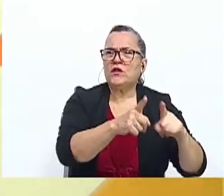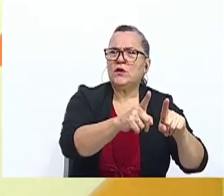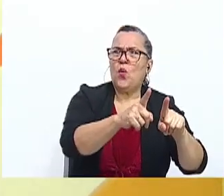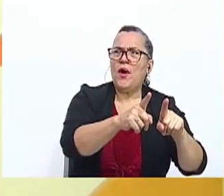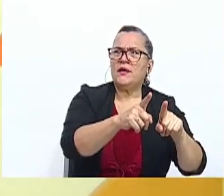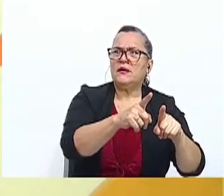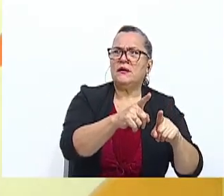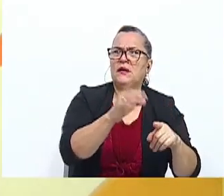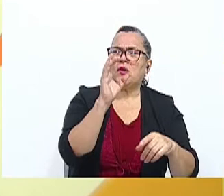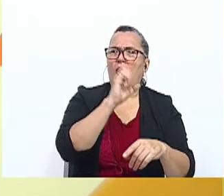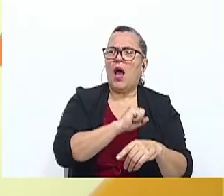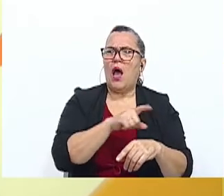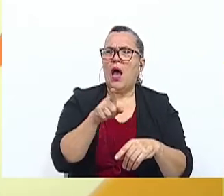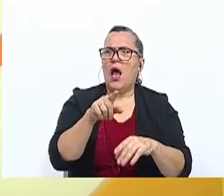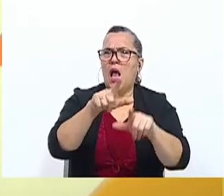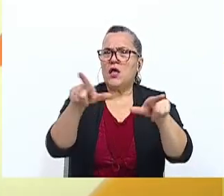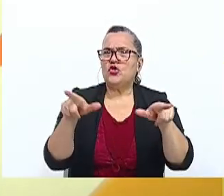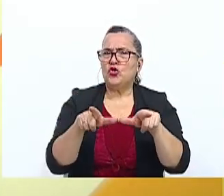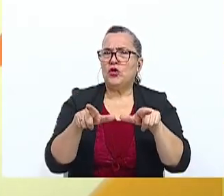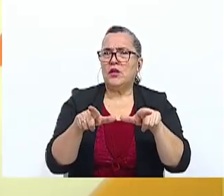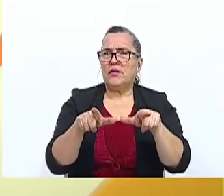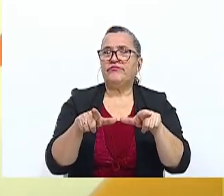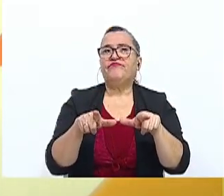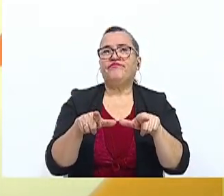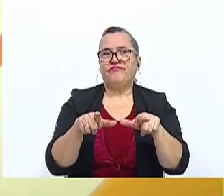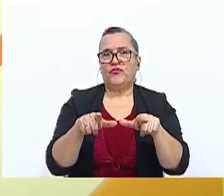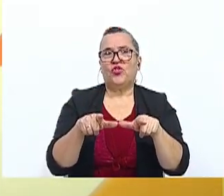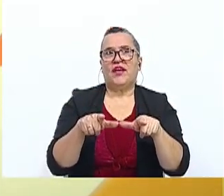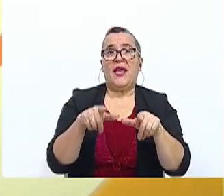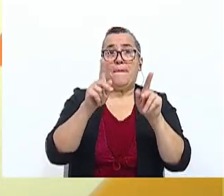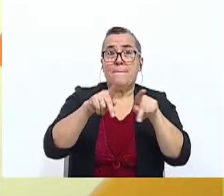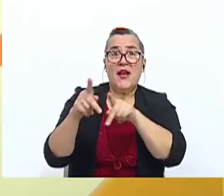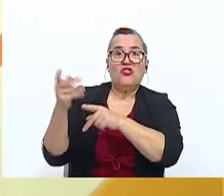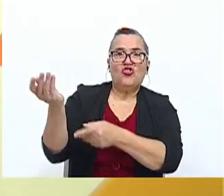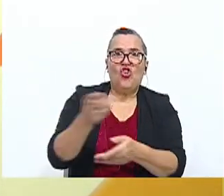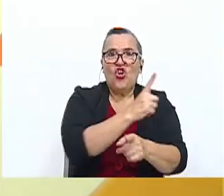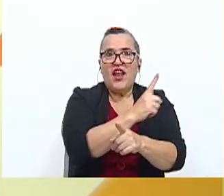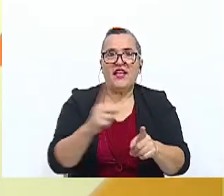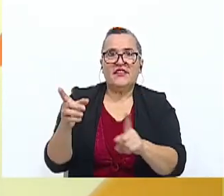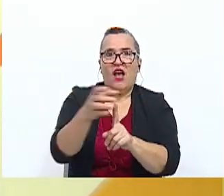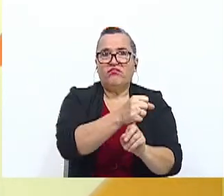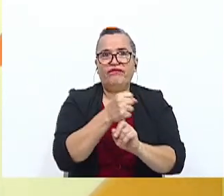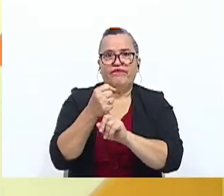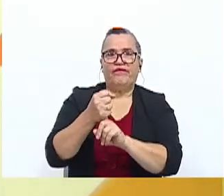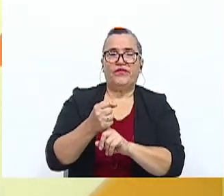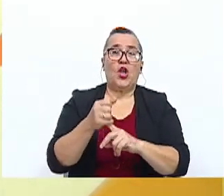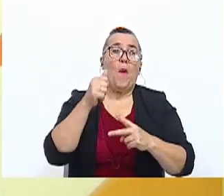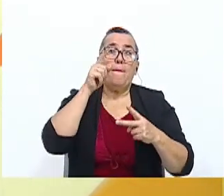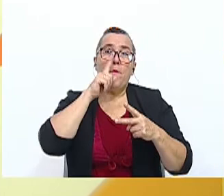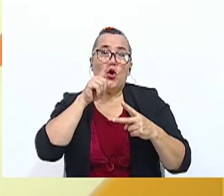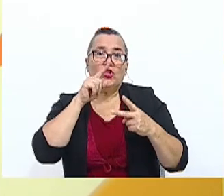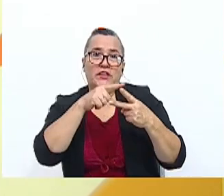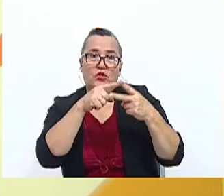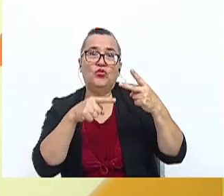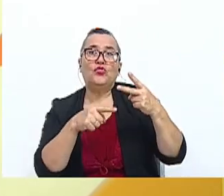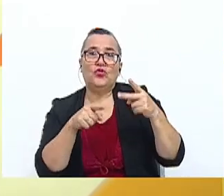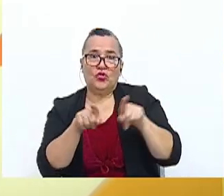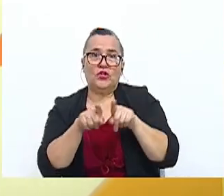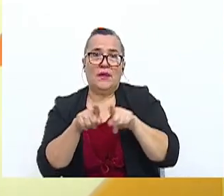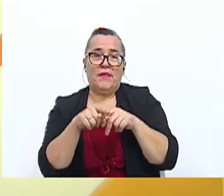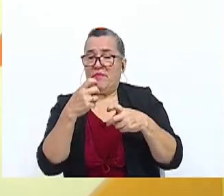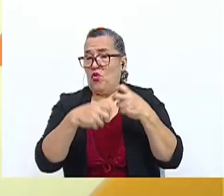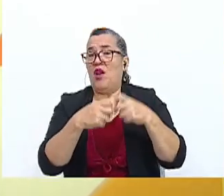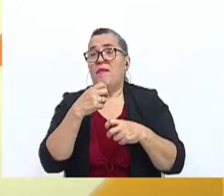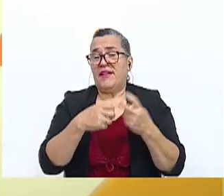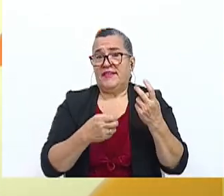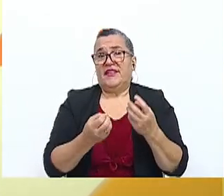podemos encontrar en esa zona. La trata de personas, la prostitución, son problemáticas que a veces no desconocemos y que